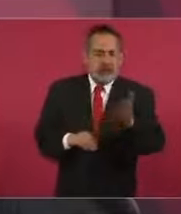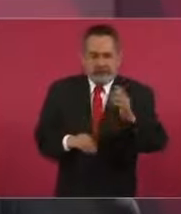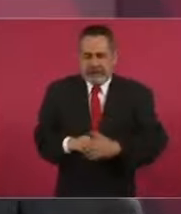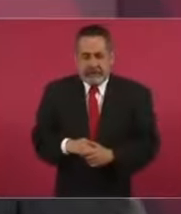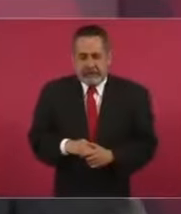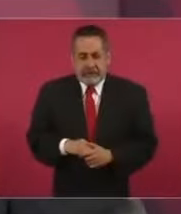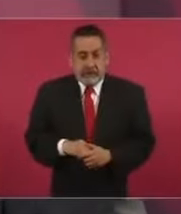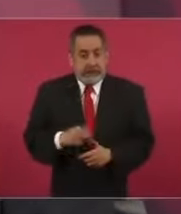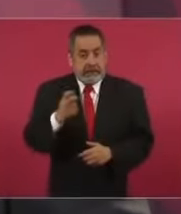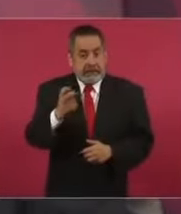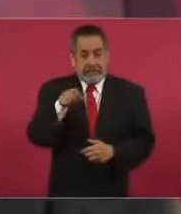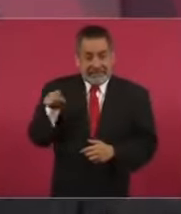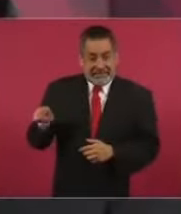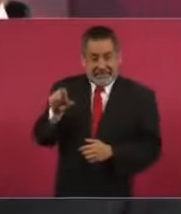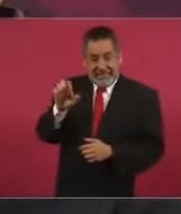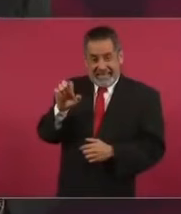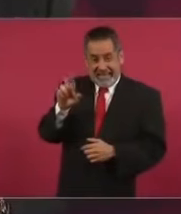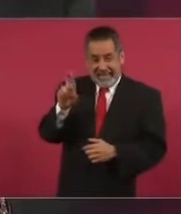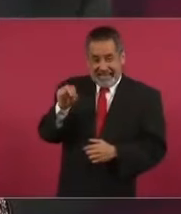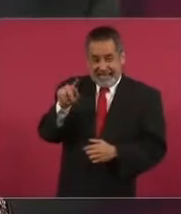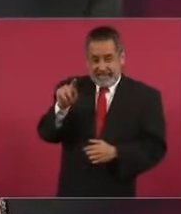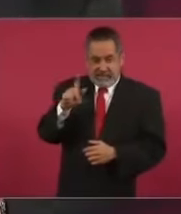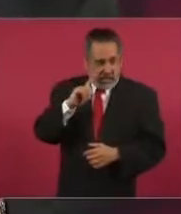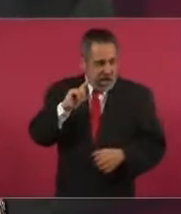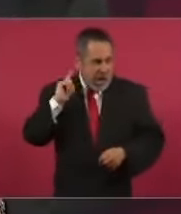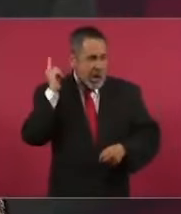Entonces, como a Ernestina Godoy le tocó